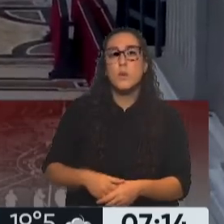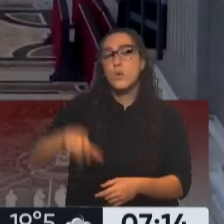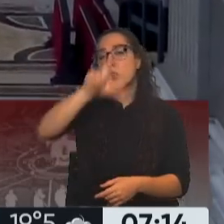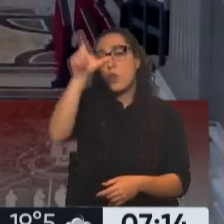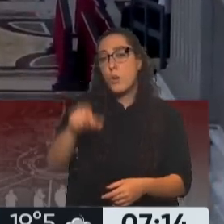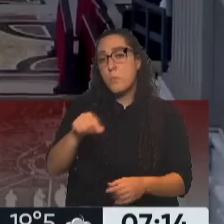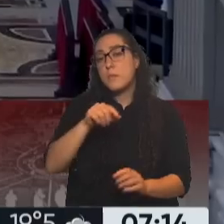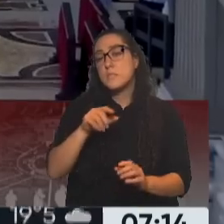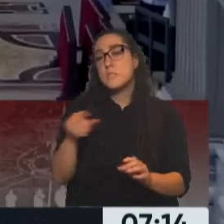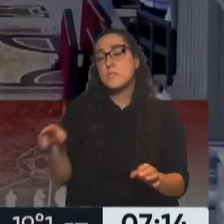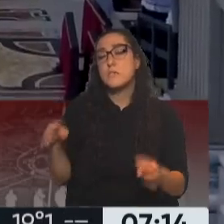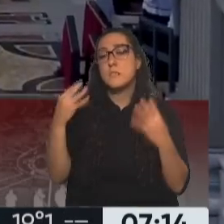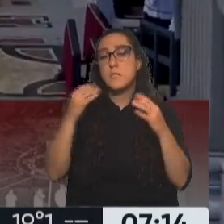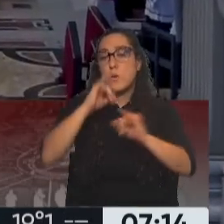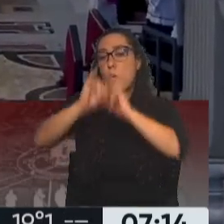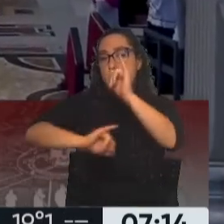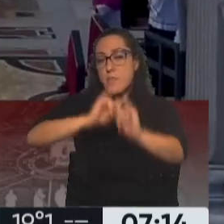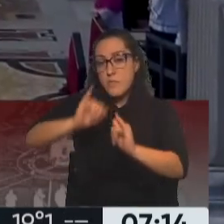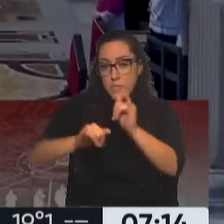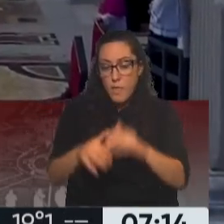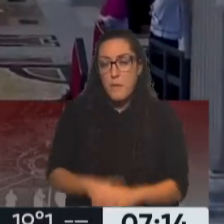está sucediendo. Vos fijate,